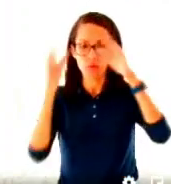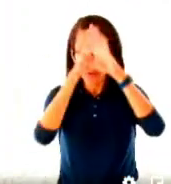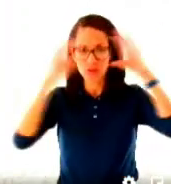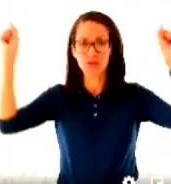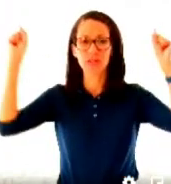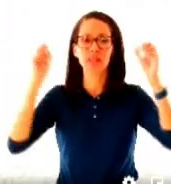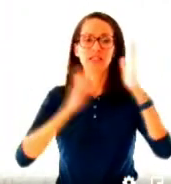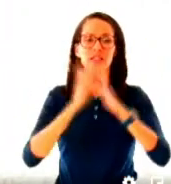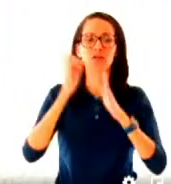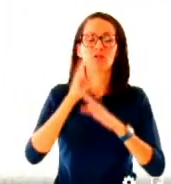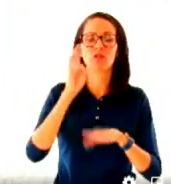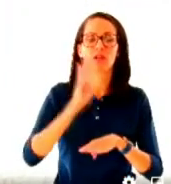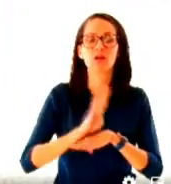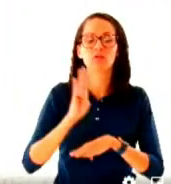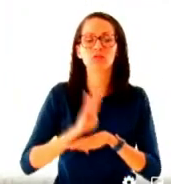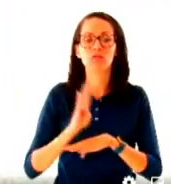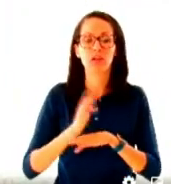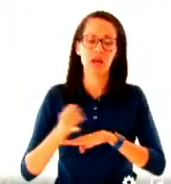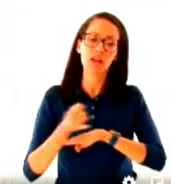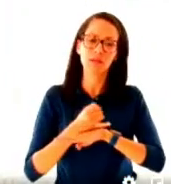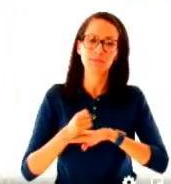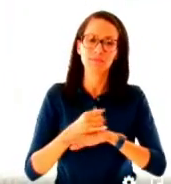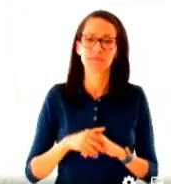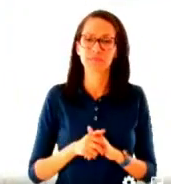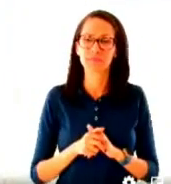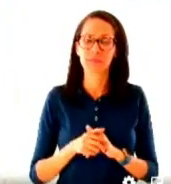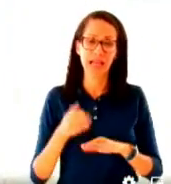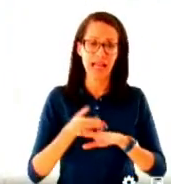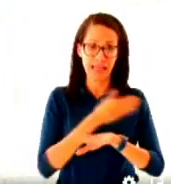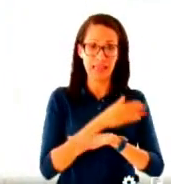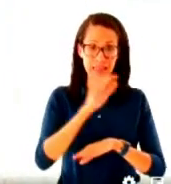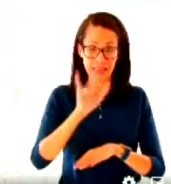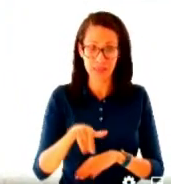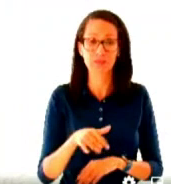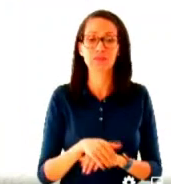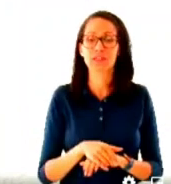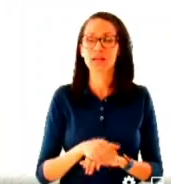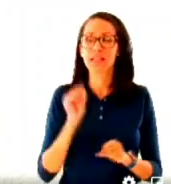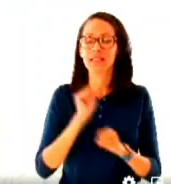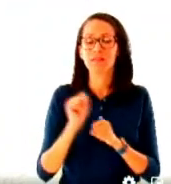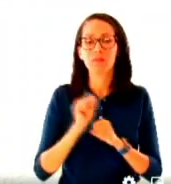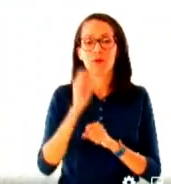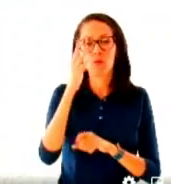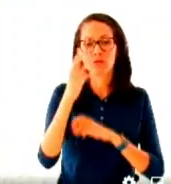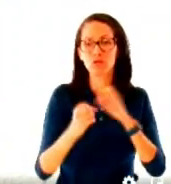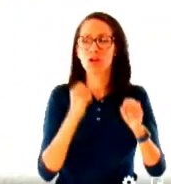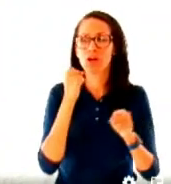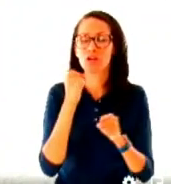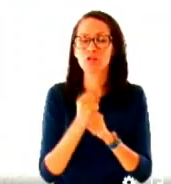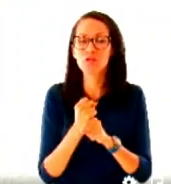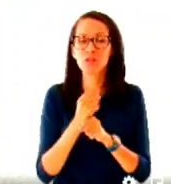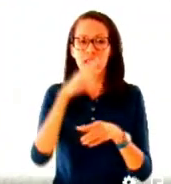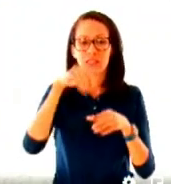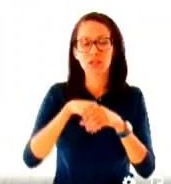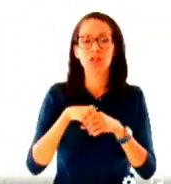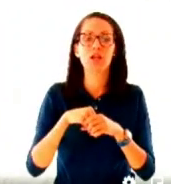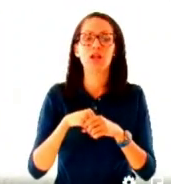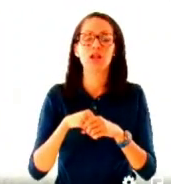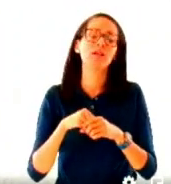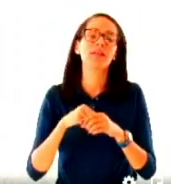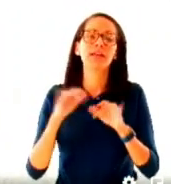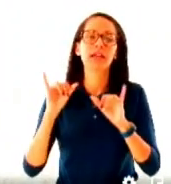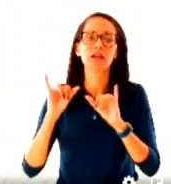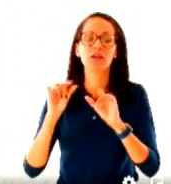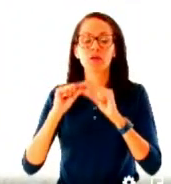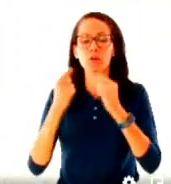de Negocios en la isla. Previo a eso, trabajó por 4 años para el Cuerpo de Ingenieros del Ejército de Estados